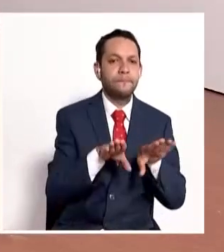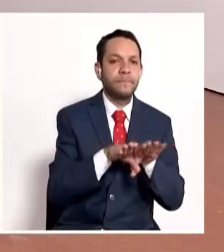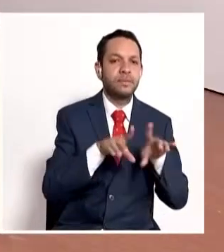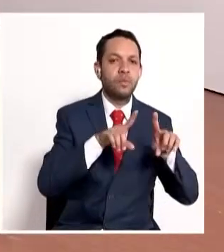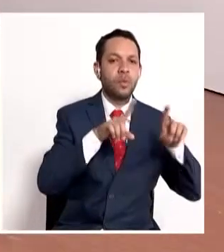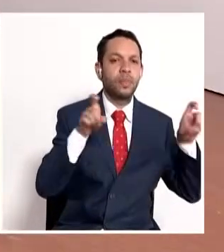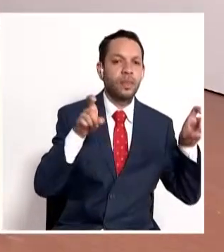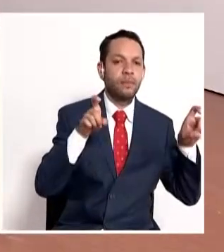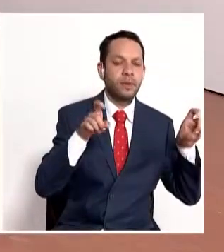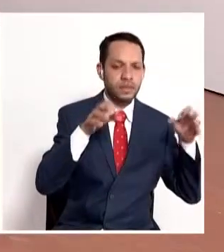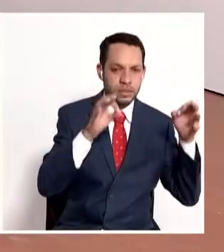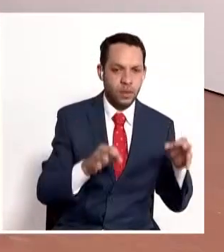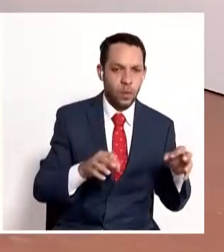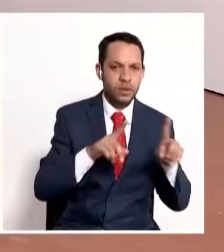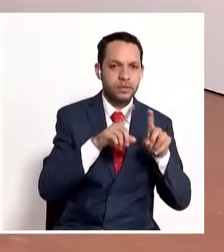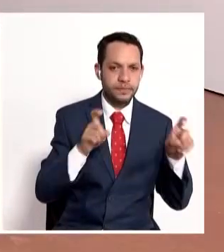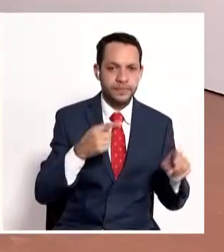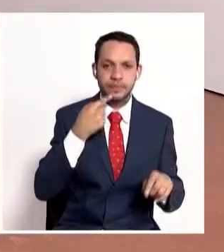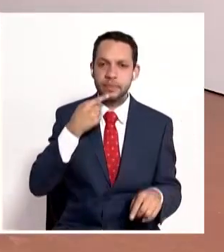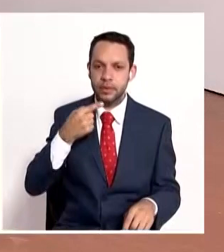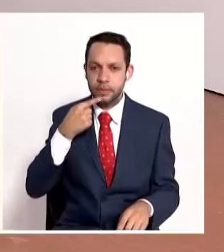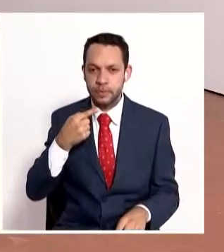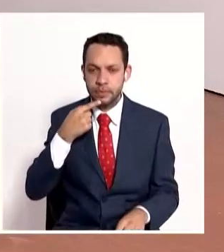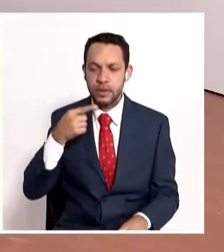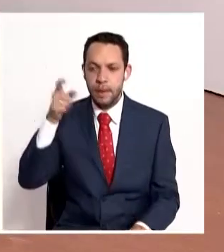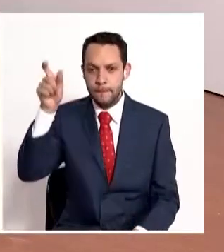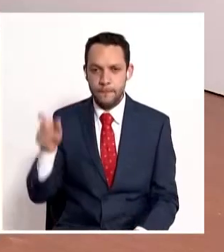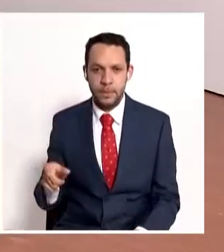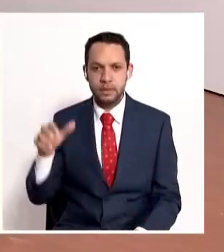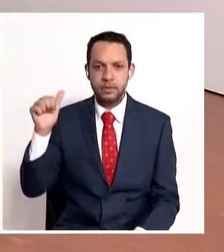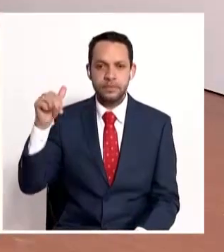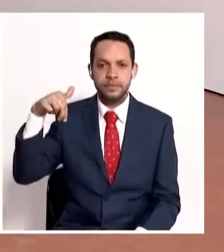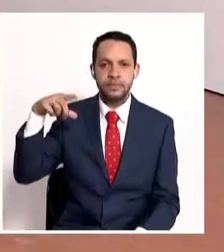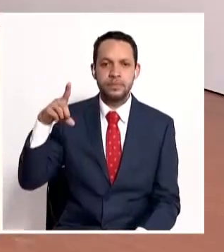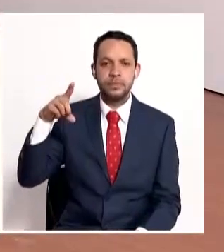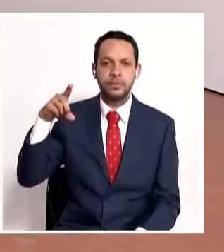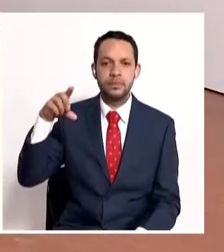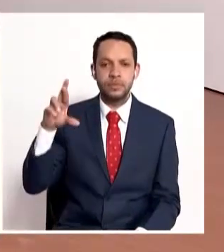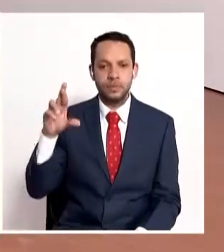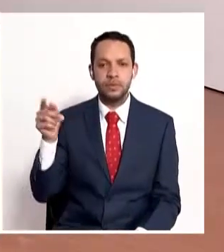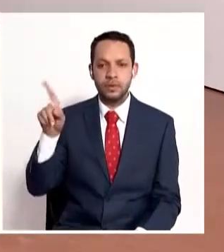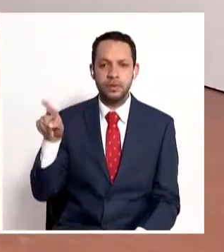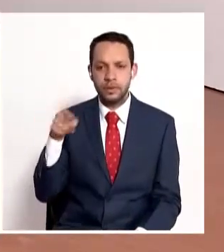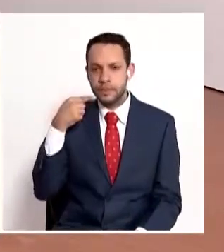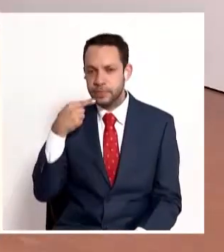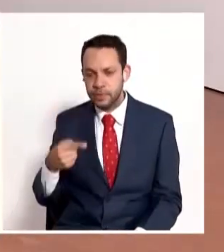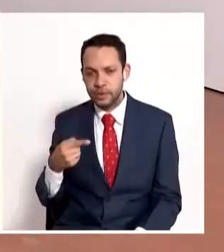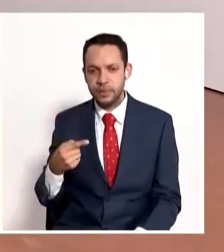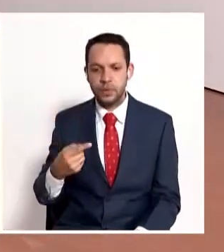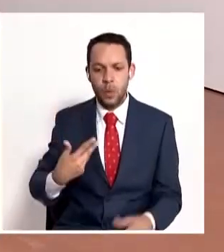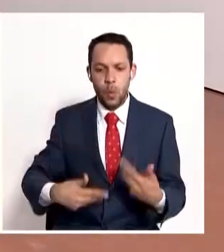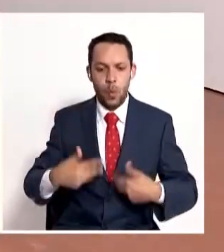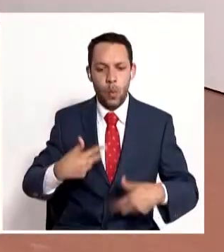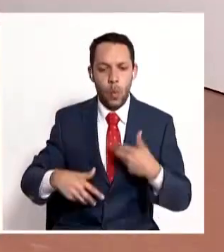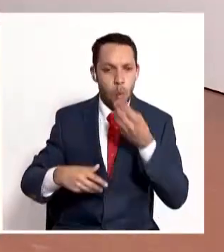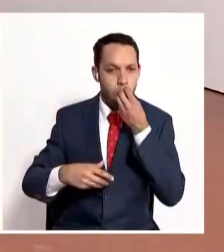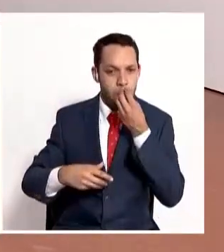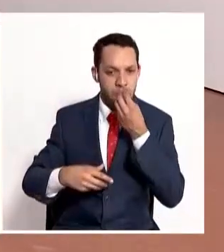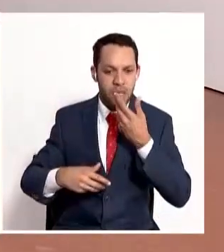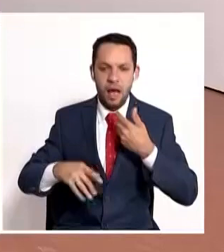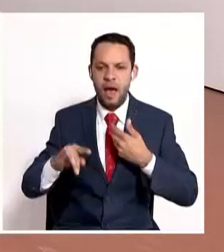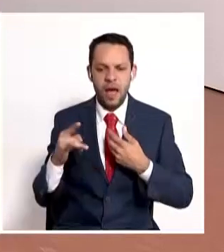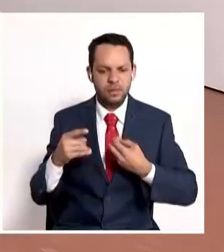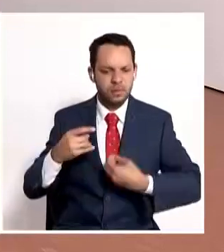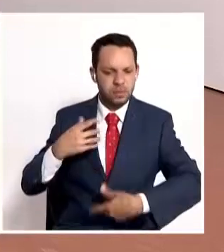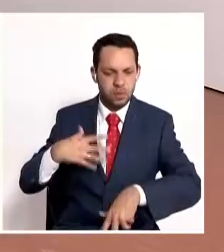muy interesante y con lo que dice el doctor rosas que dice que hay elementos de desecho que no salen del cuerpo es posible que yo